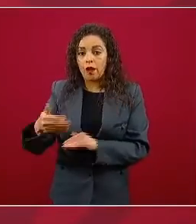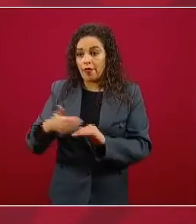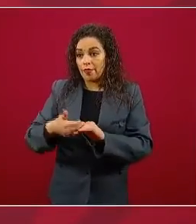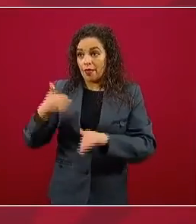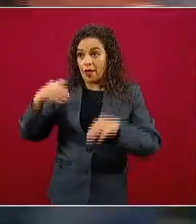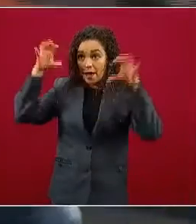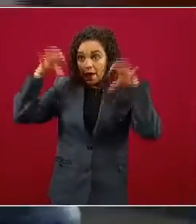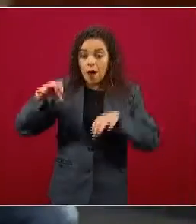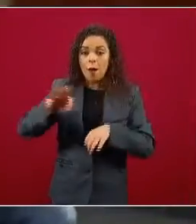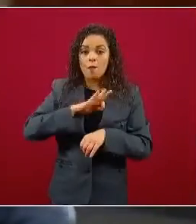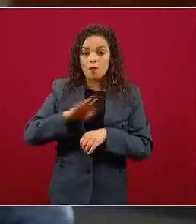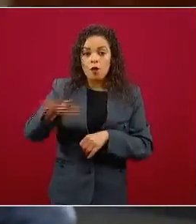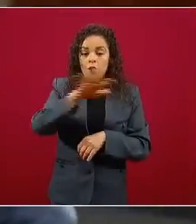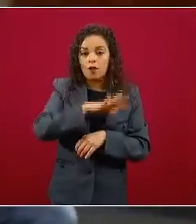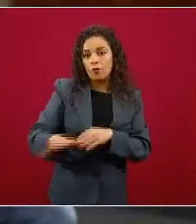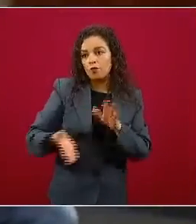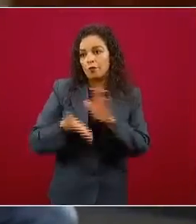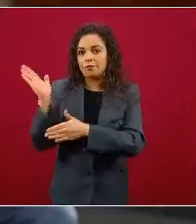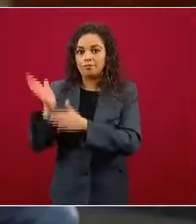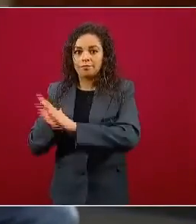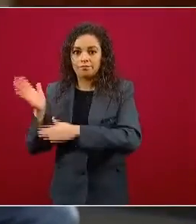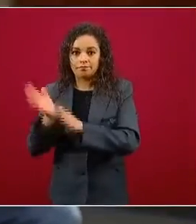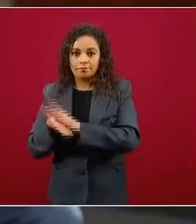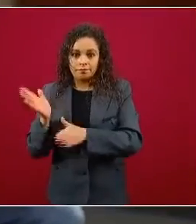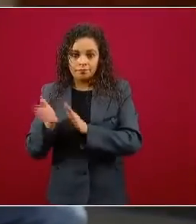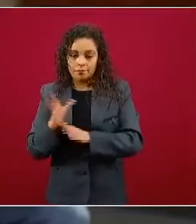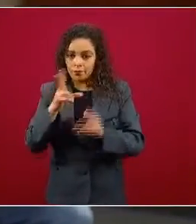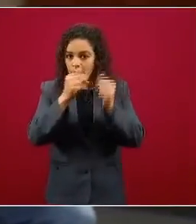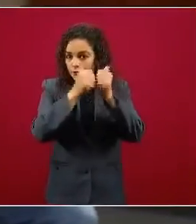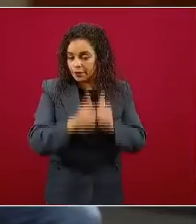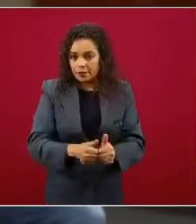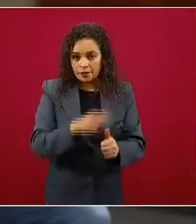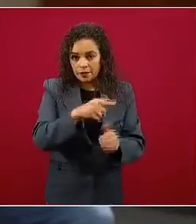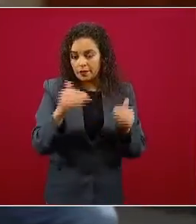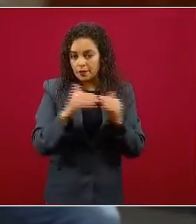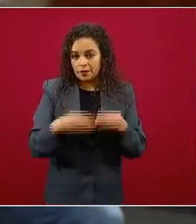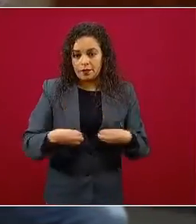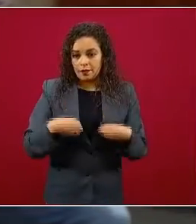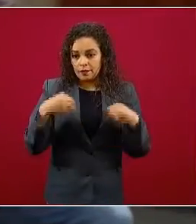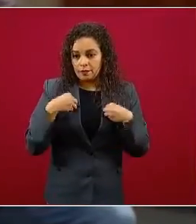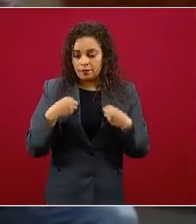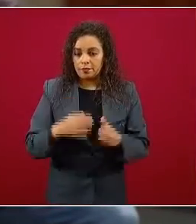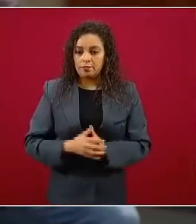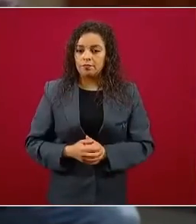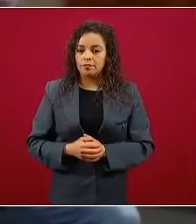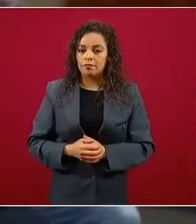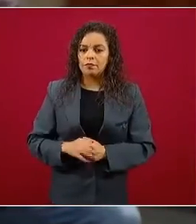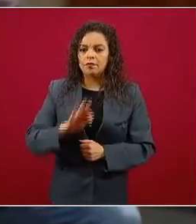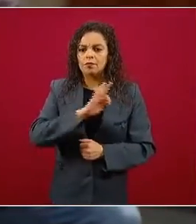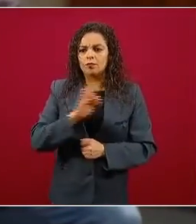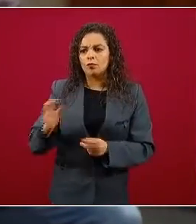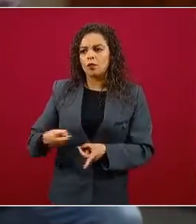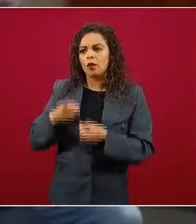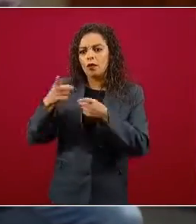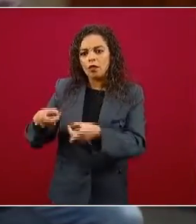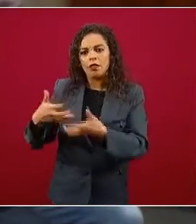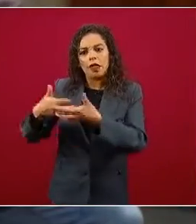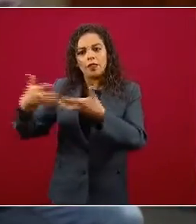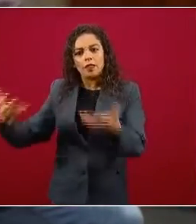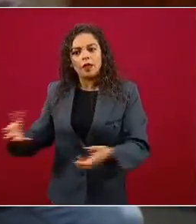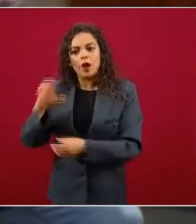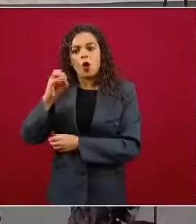que llegue la lluvia. Nada más lo de la reserva, ¿se podría darles terrenos, algún plan con el Estado? No